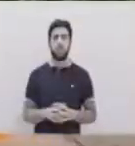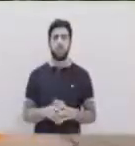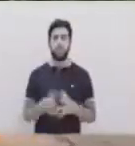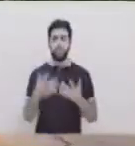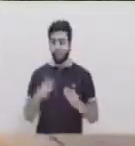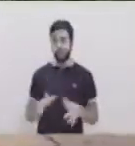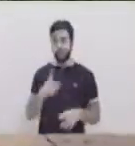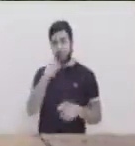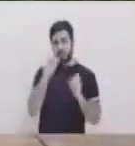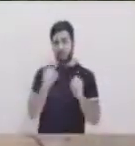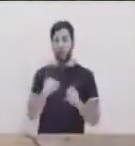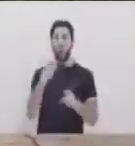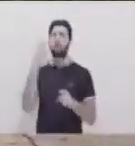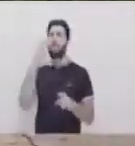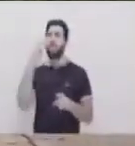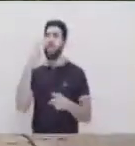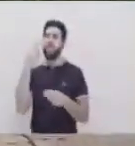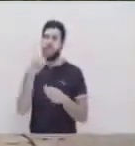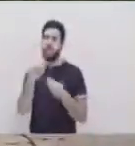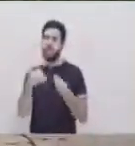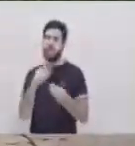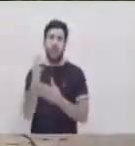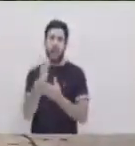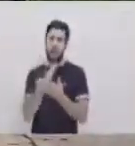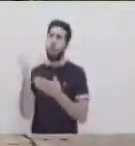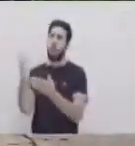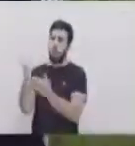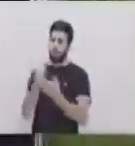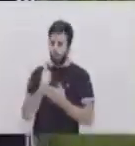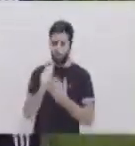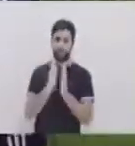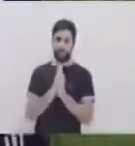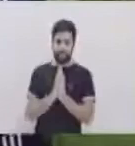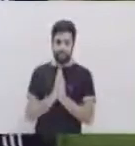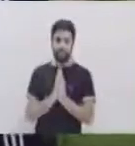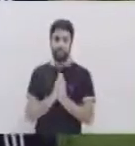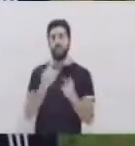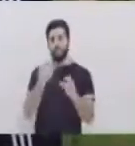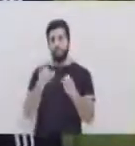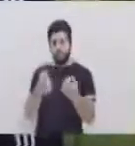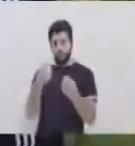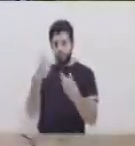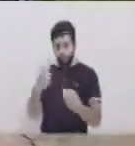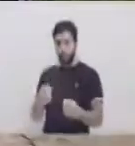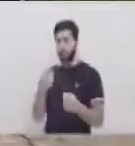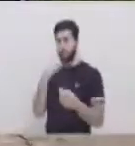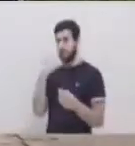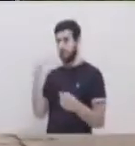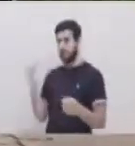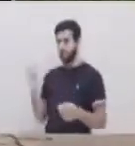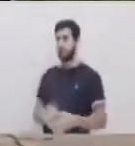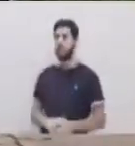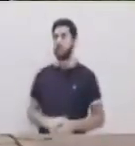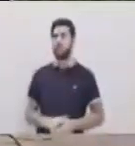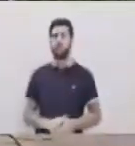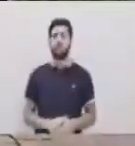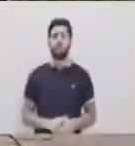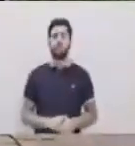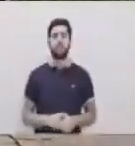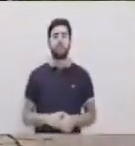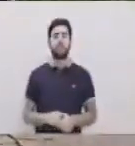lado. De igual manera. Vamos a tratar de usar el lado débil.